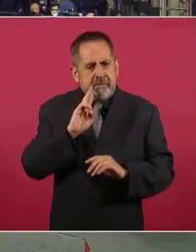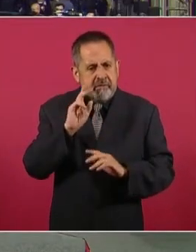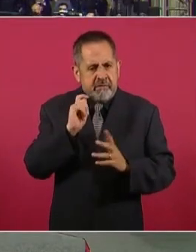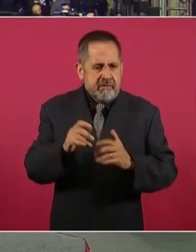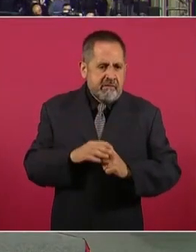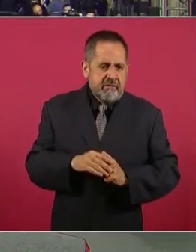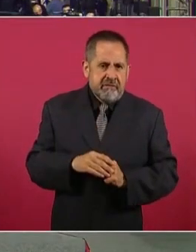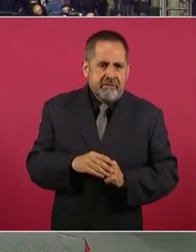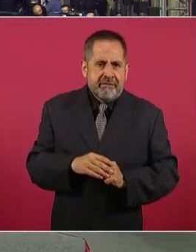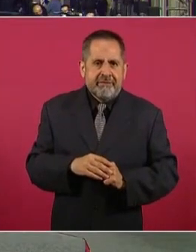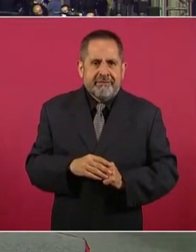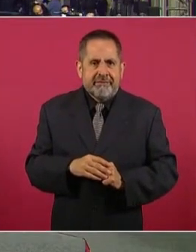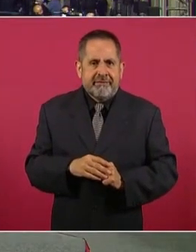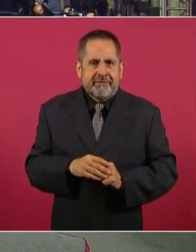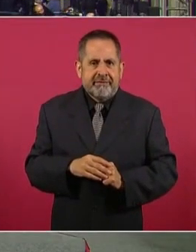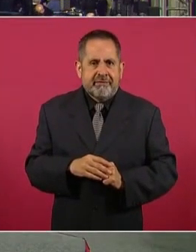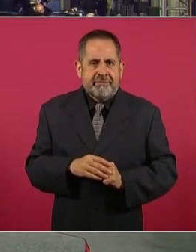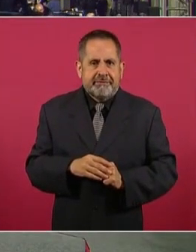implica